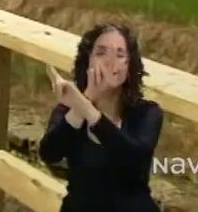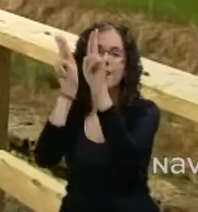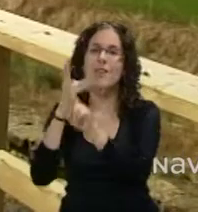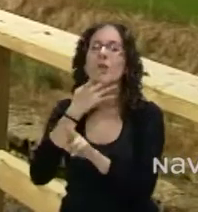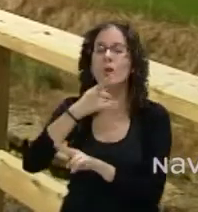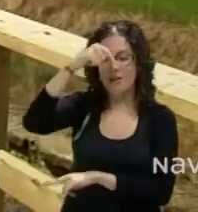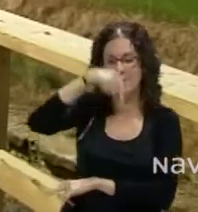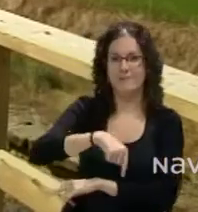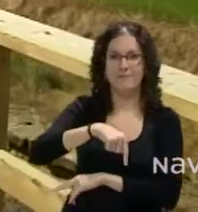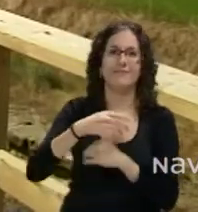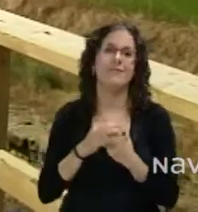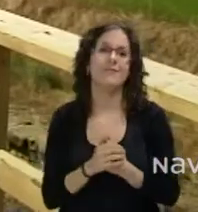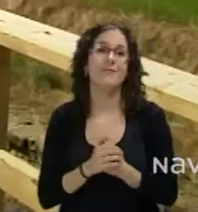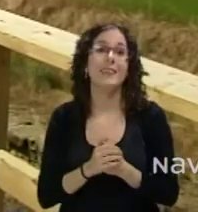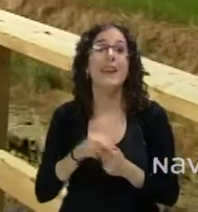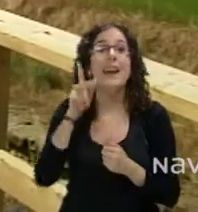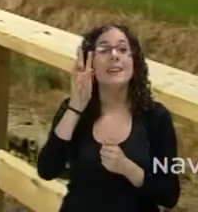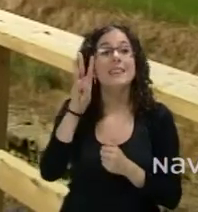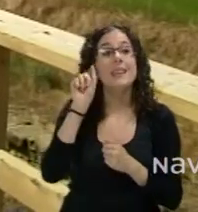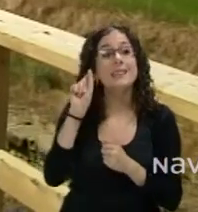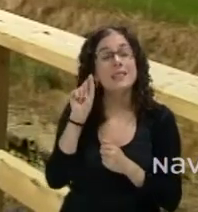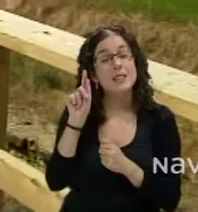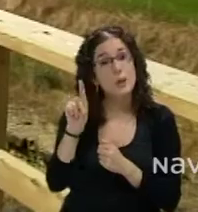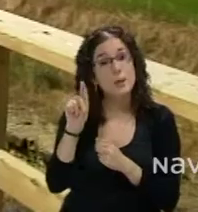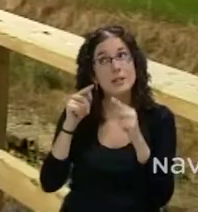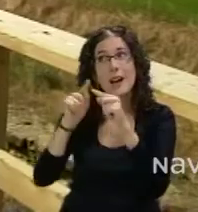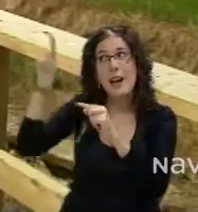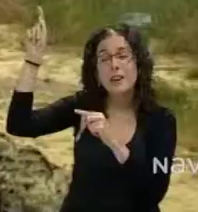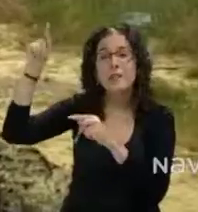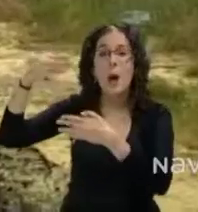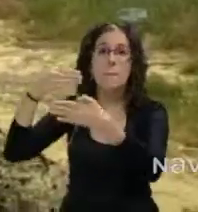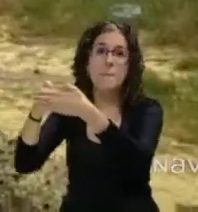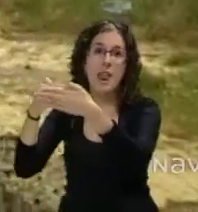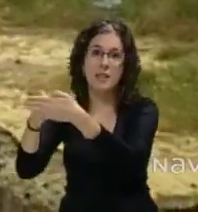más arriba están las presas, 2 diques que recogían el agua de un manantial.